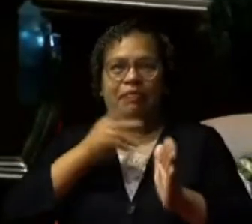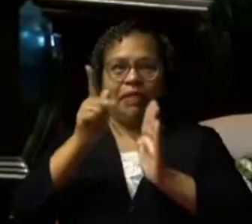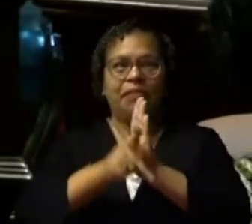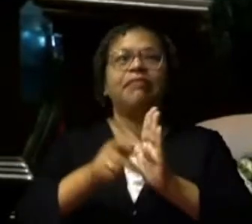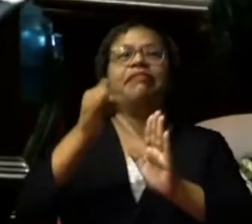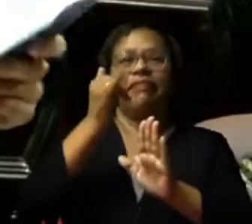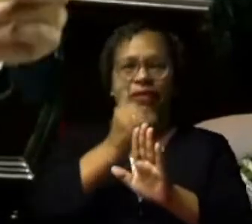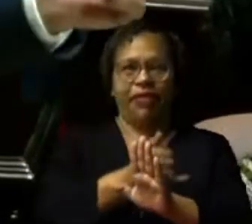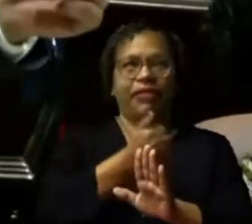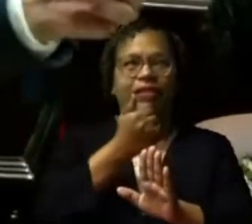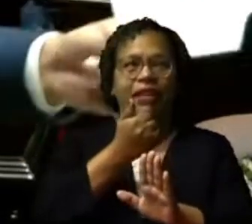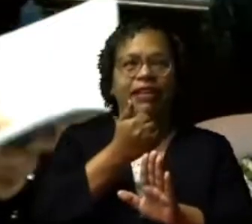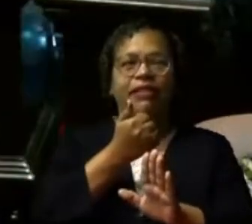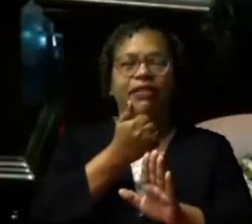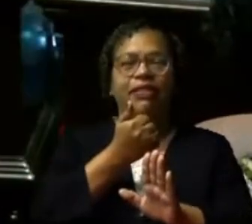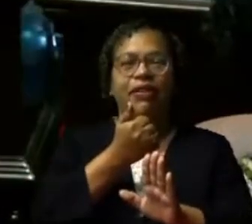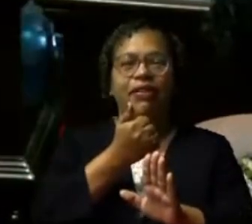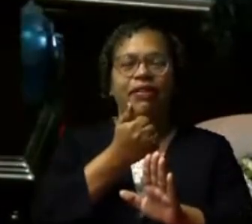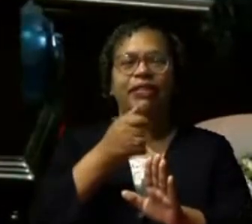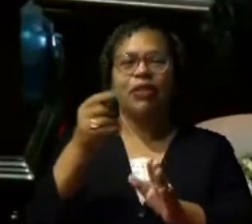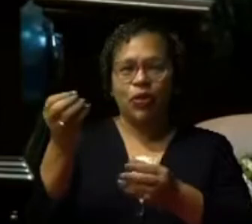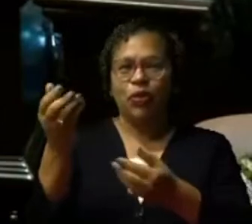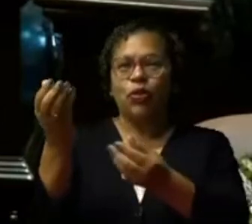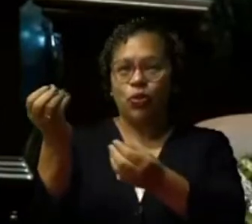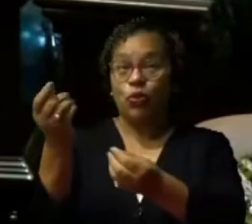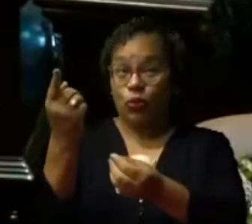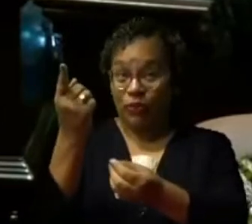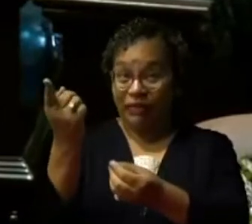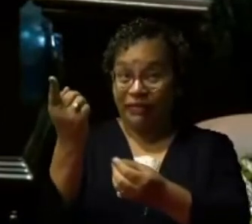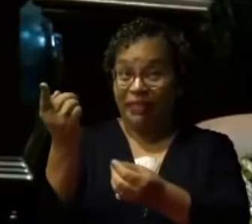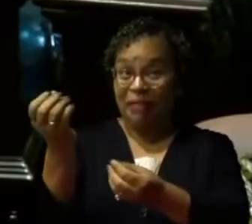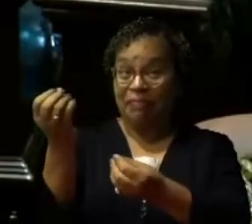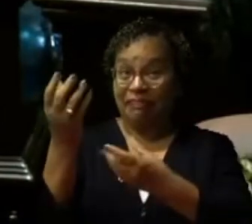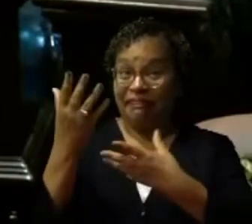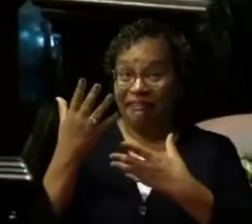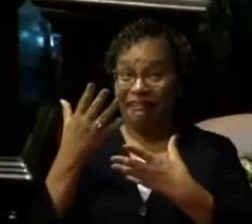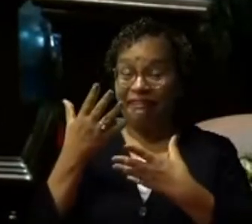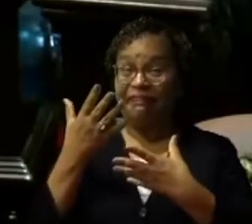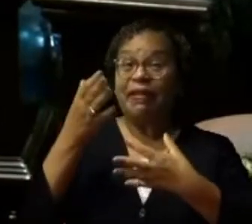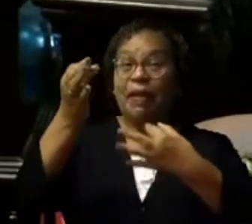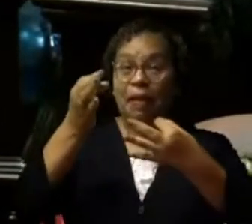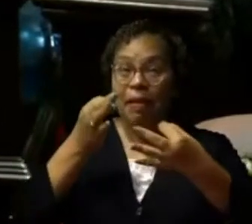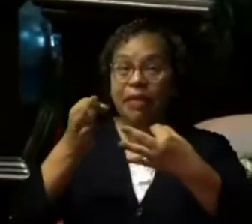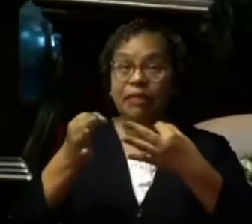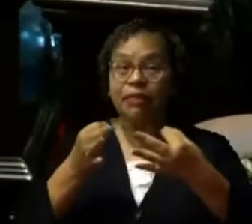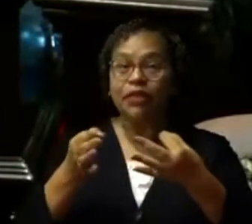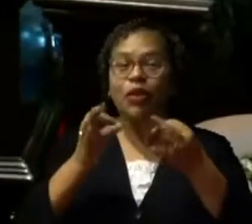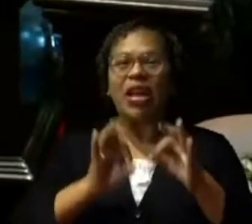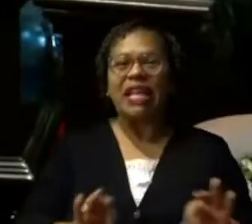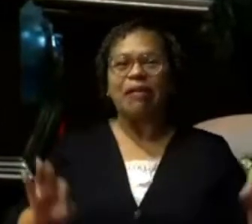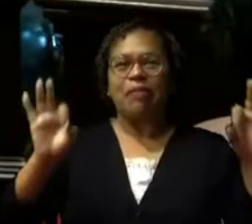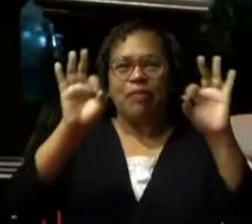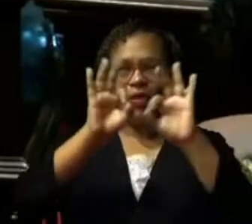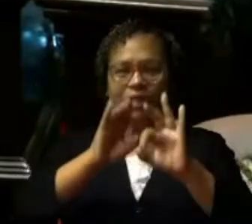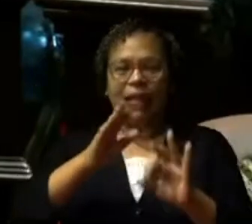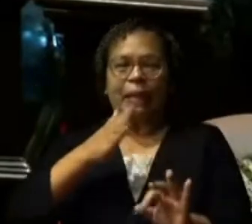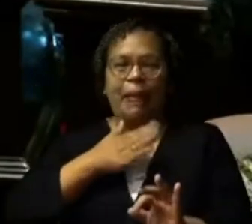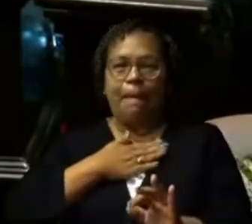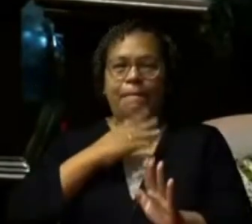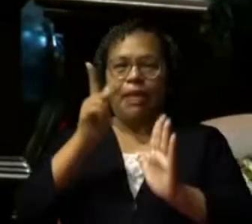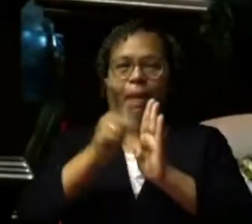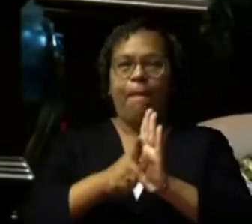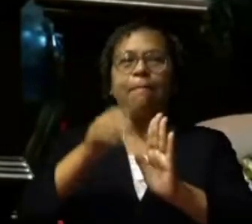que muchos diputados incluso no saben que el reglamento le permite a los diputados motivar los proyectos para al momento de que se